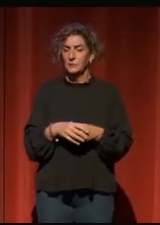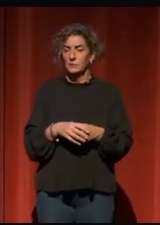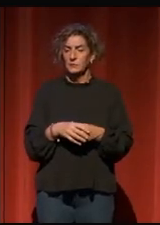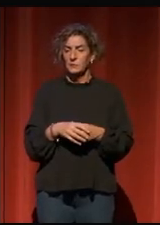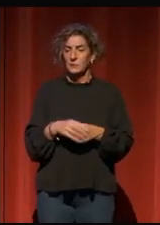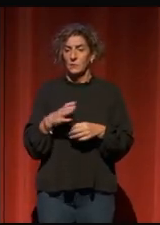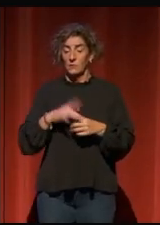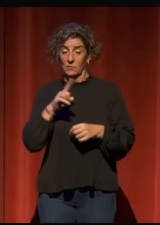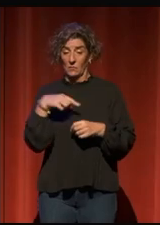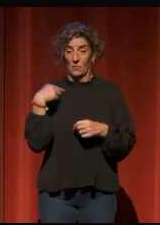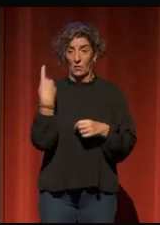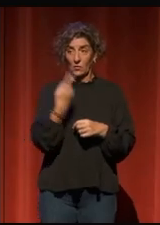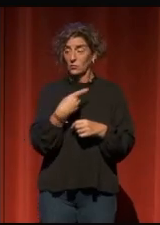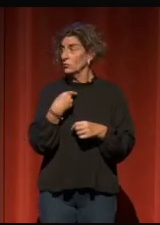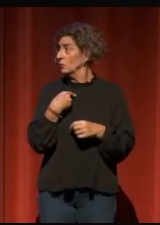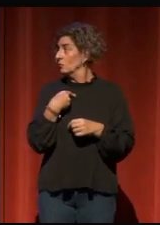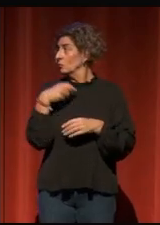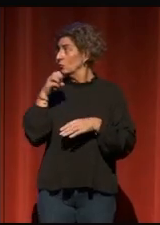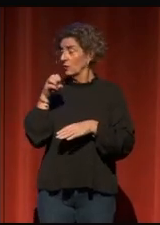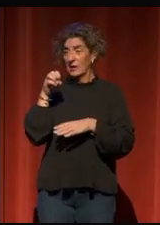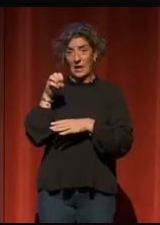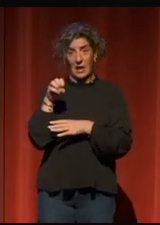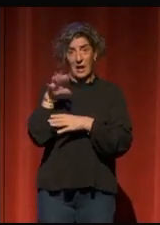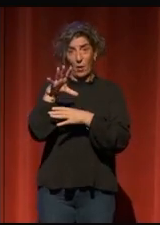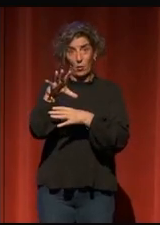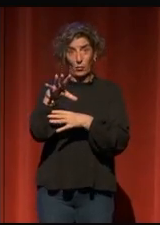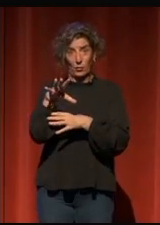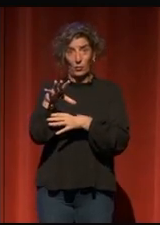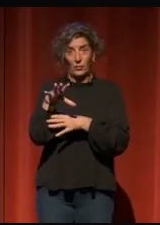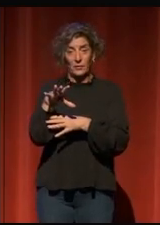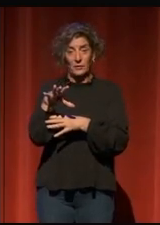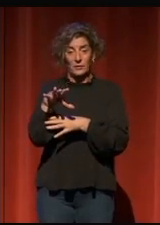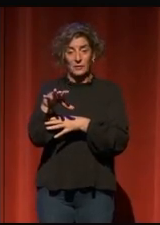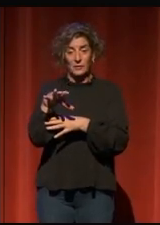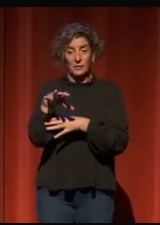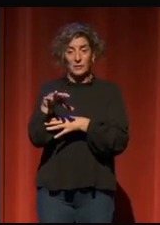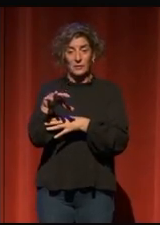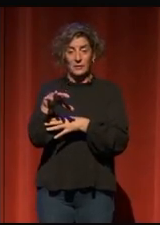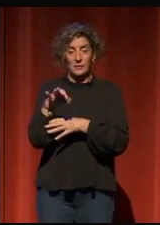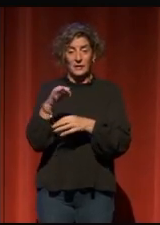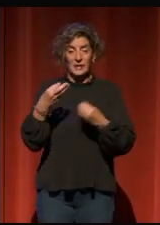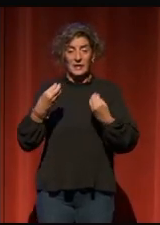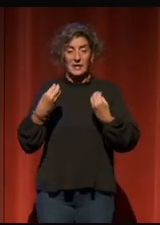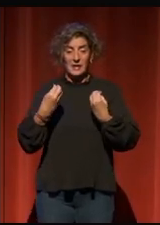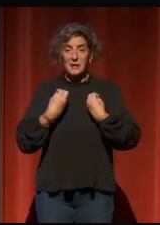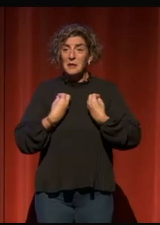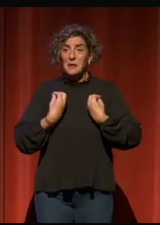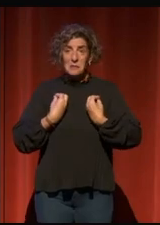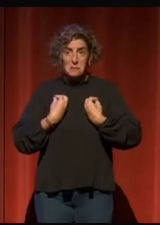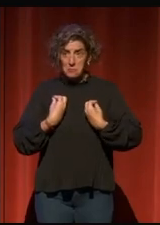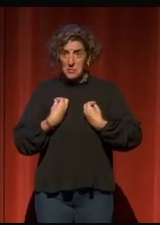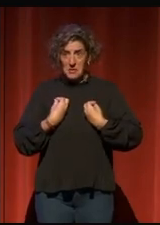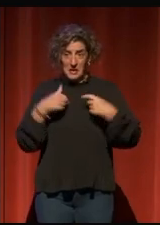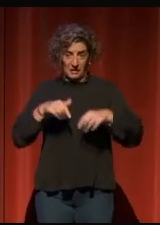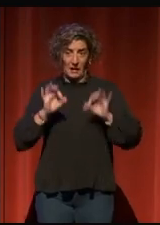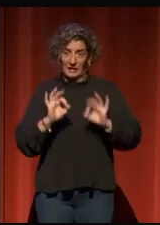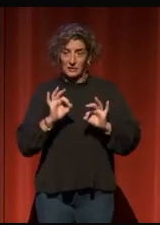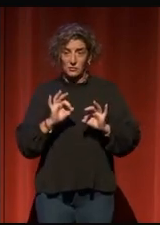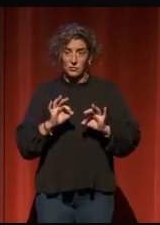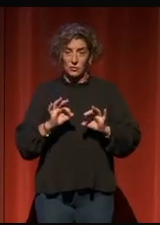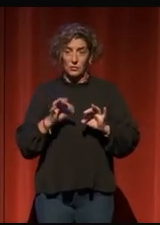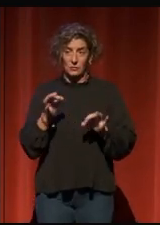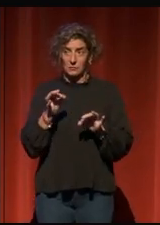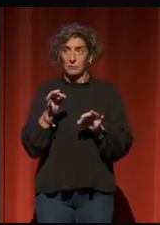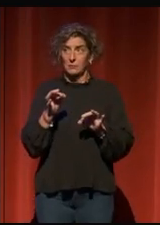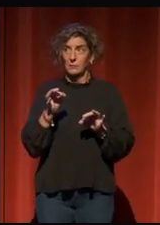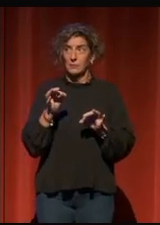Somos la luz empleada en terminar las cosas, no tenemos más. El vivir es esto. Finalizar el trabajo antes de que